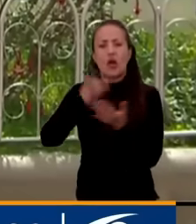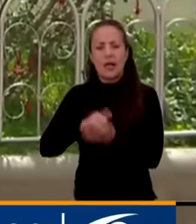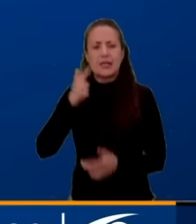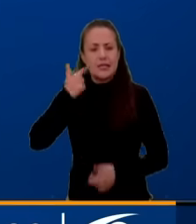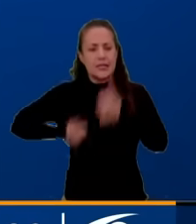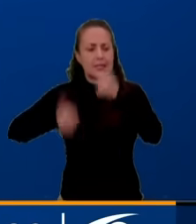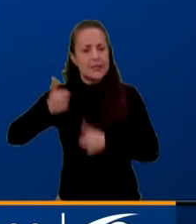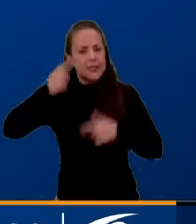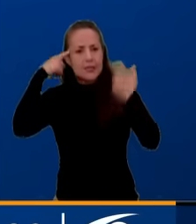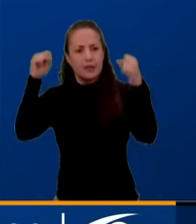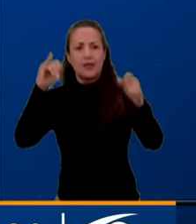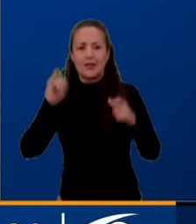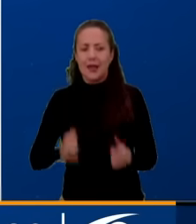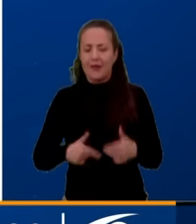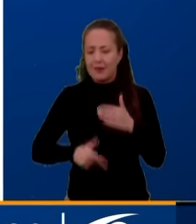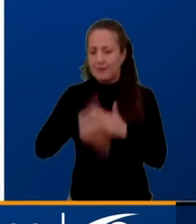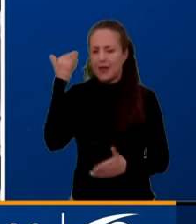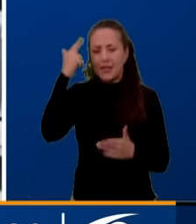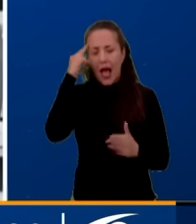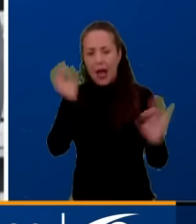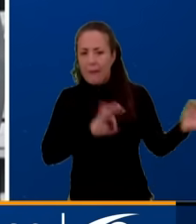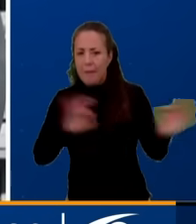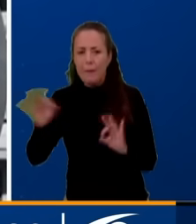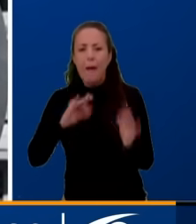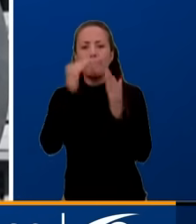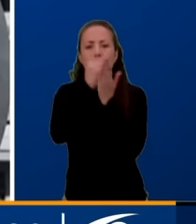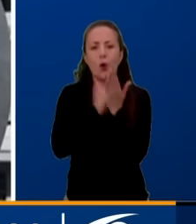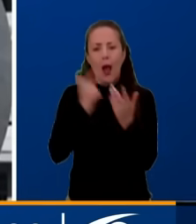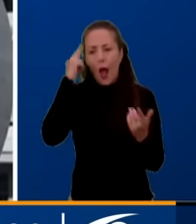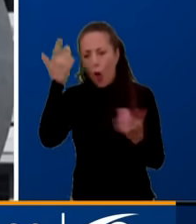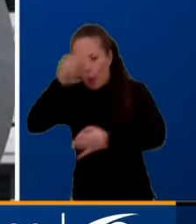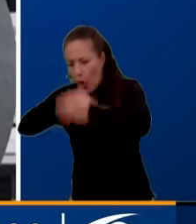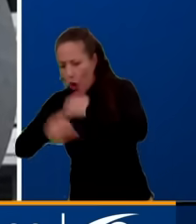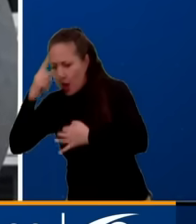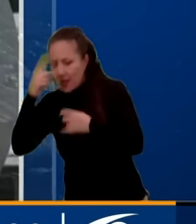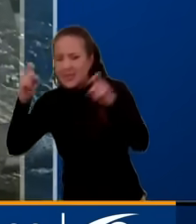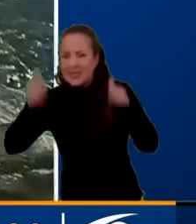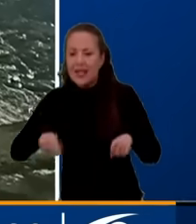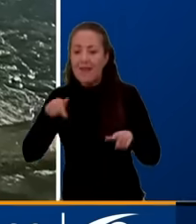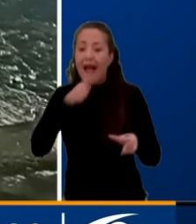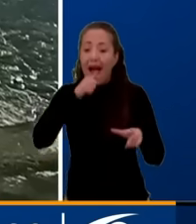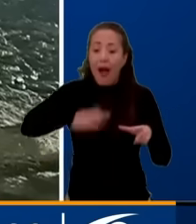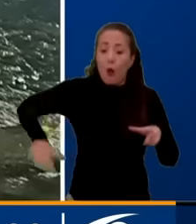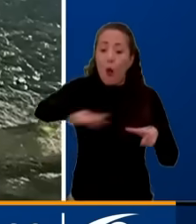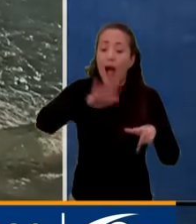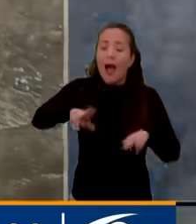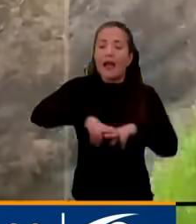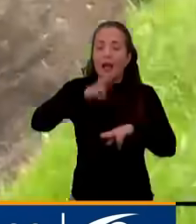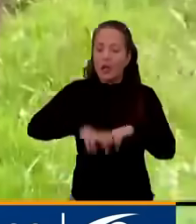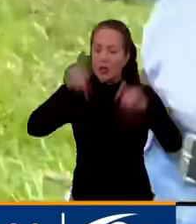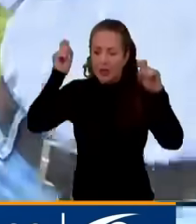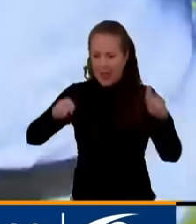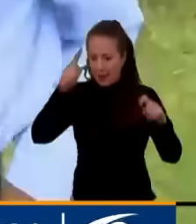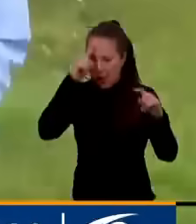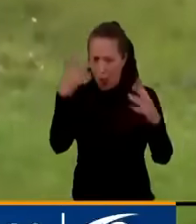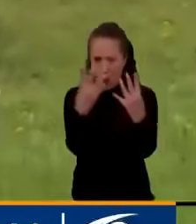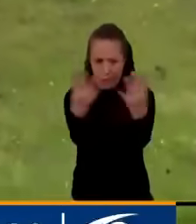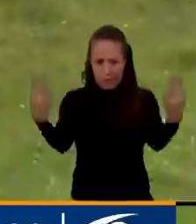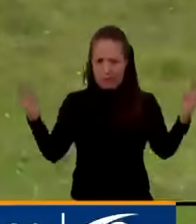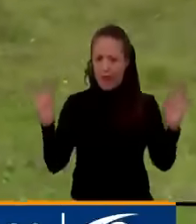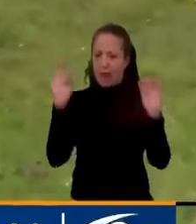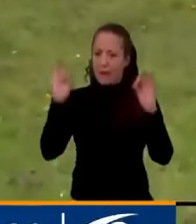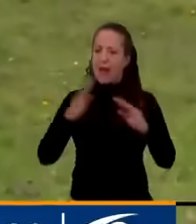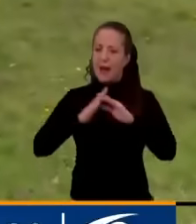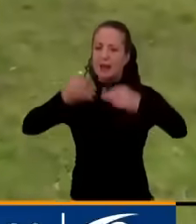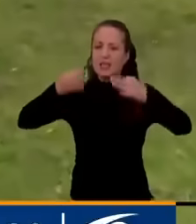a comenzar a hacer diferentes programas para empezar a buscar una alternativa de que estos reservorios naturales sean más seguros en medio de las diferentes